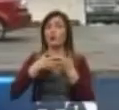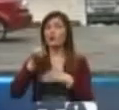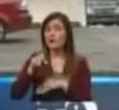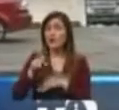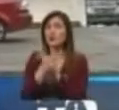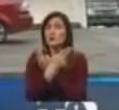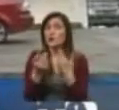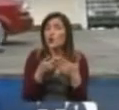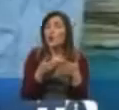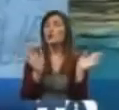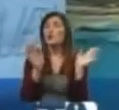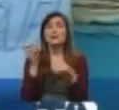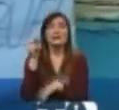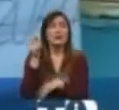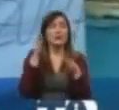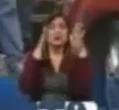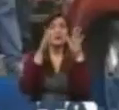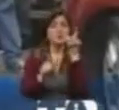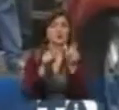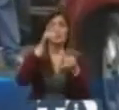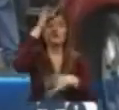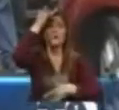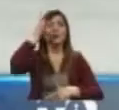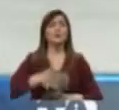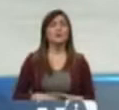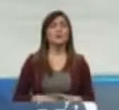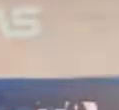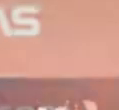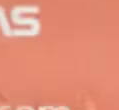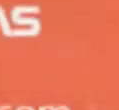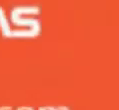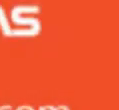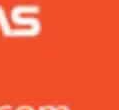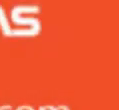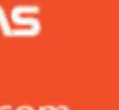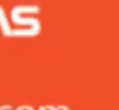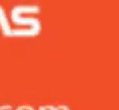cerrado o abrirlo de inmediato para atender a los pacientes. Valerie Villalba, 24 horas.